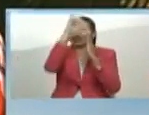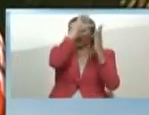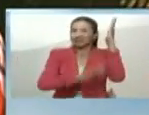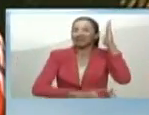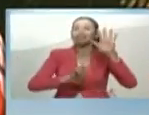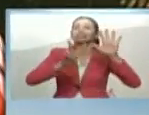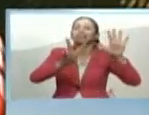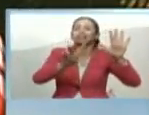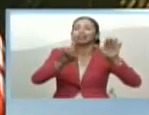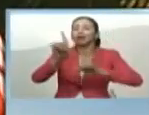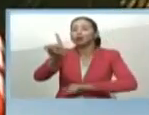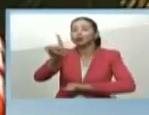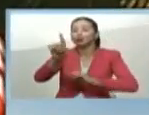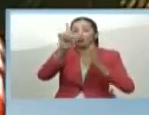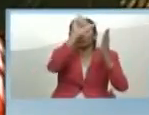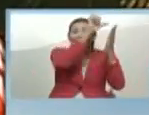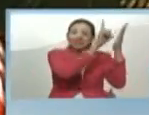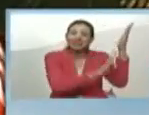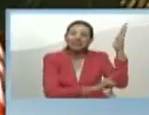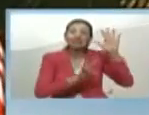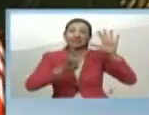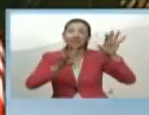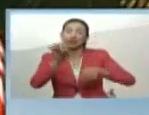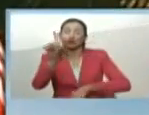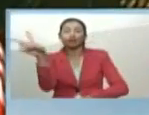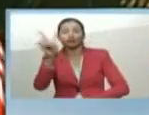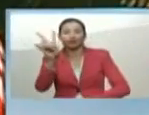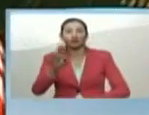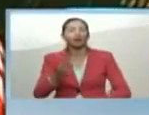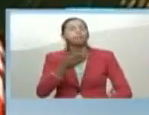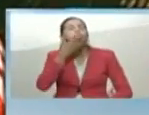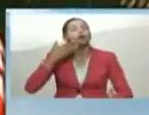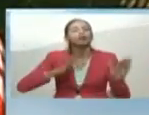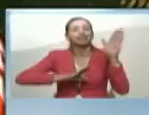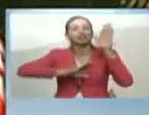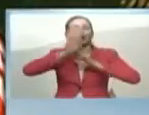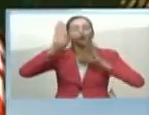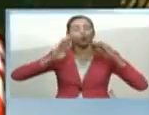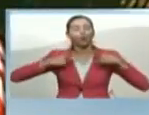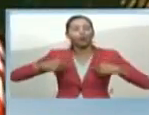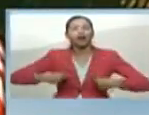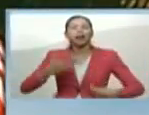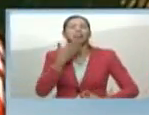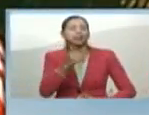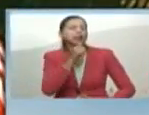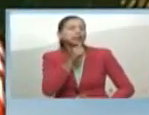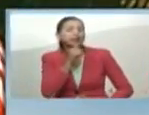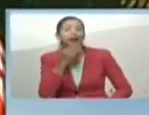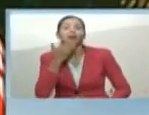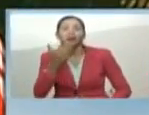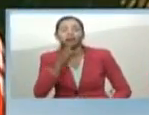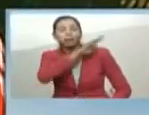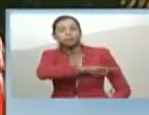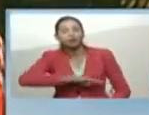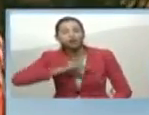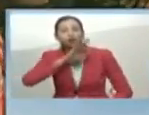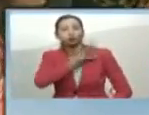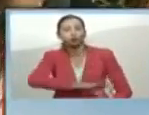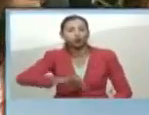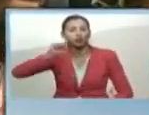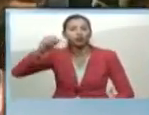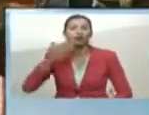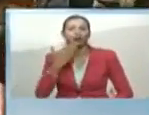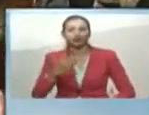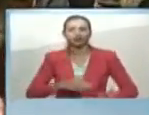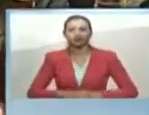de más de 200 países en desarrollo humano gracias a las misiones a las grandes misiones al socialismo está